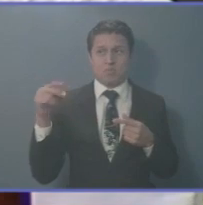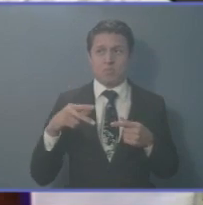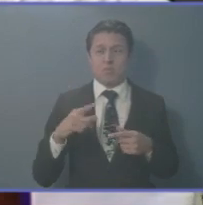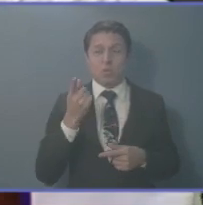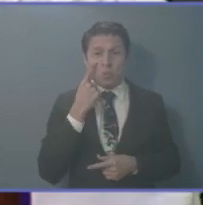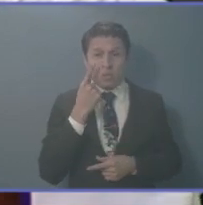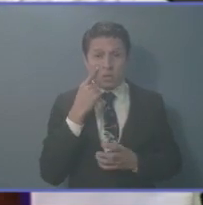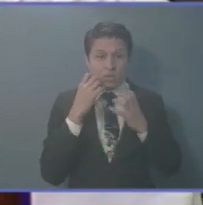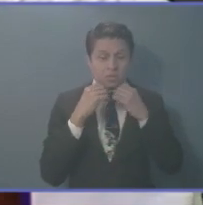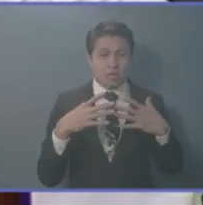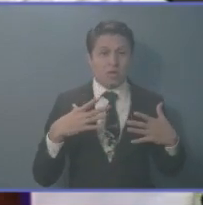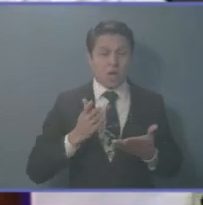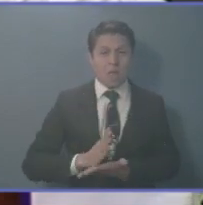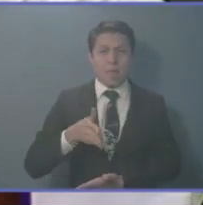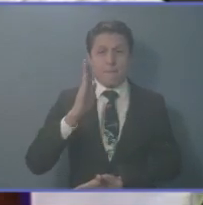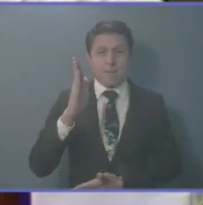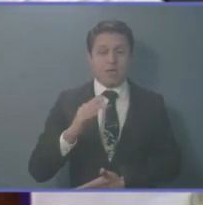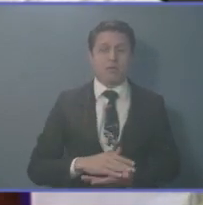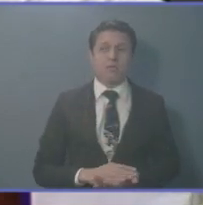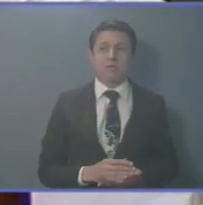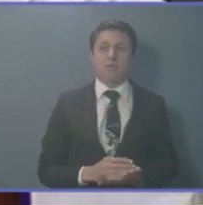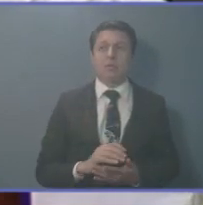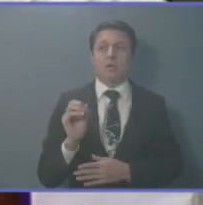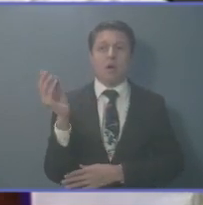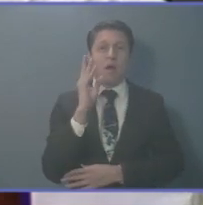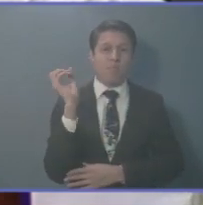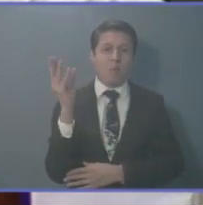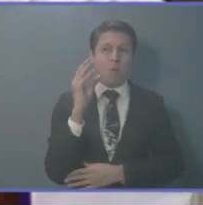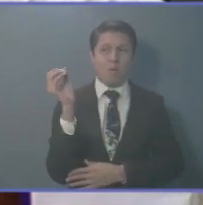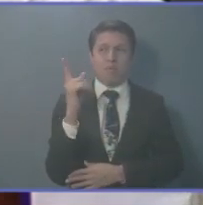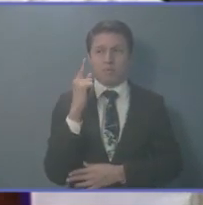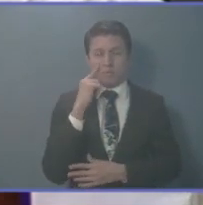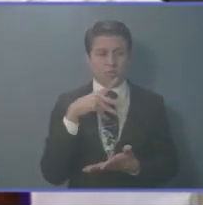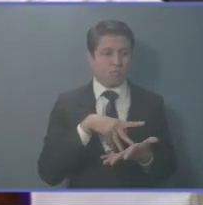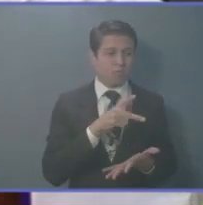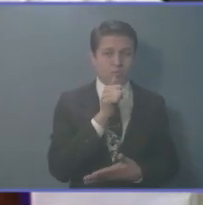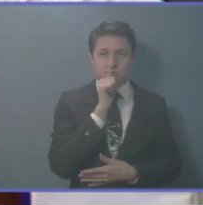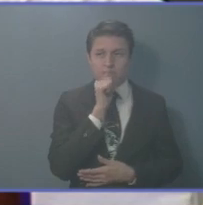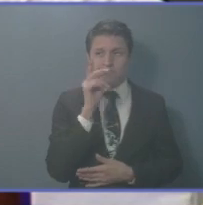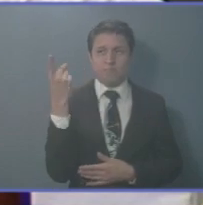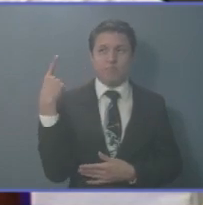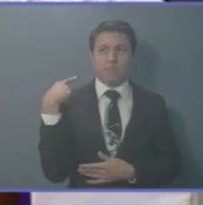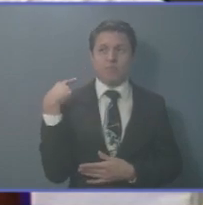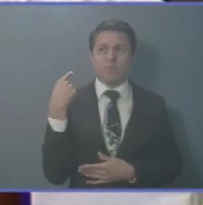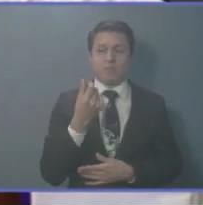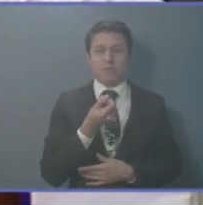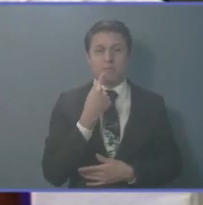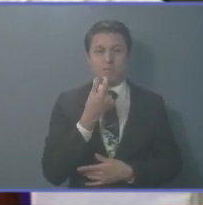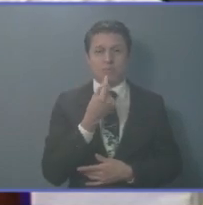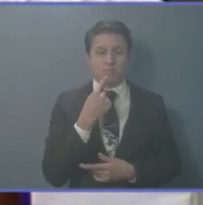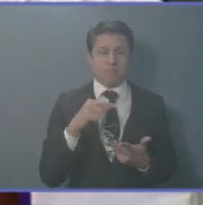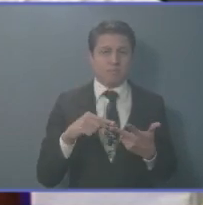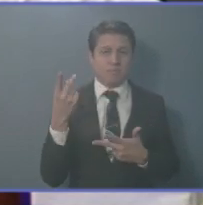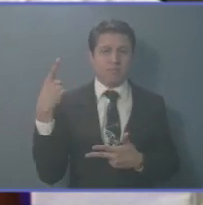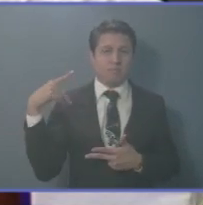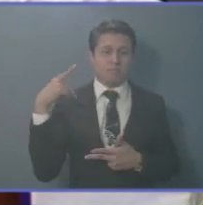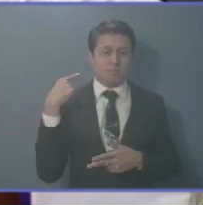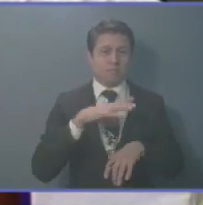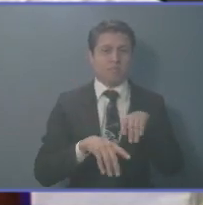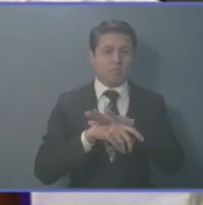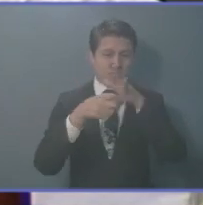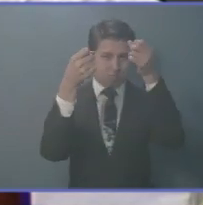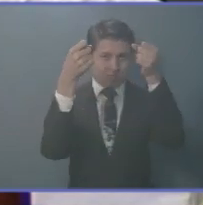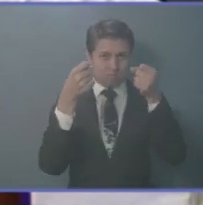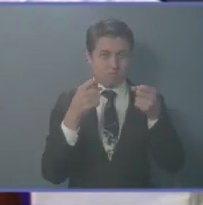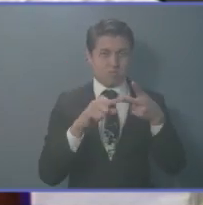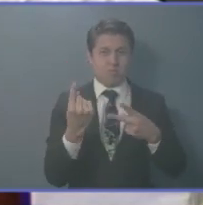de los animales, ambulancias de servicios de emergencia médica, pública y privada, Dirección Nacional de Medicamentos, Dirección Nacional de Centros Penales,